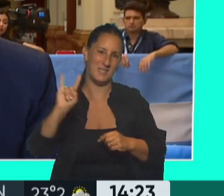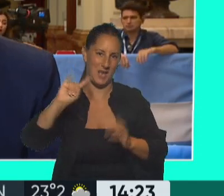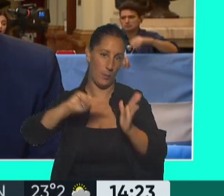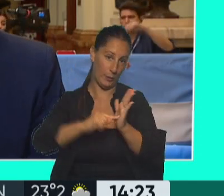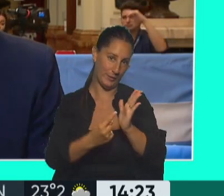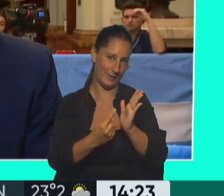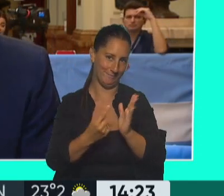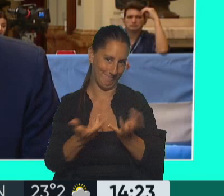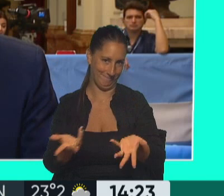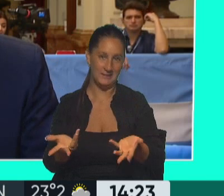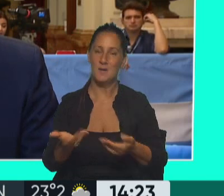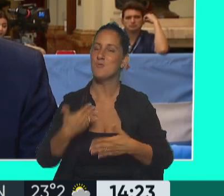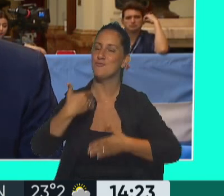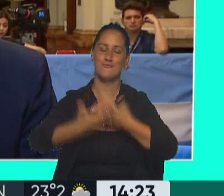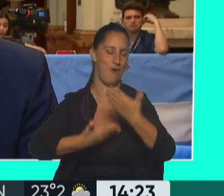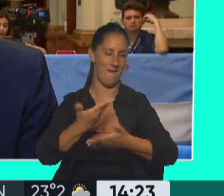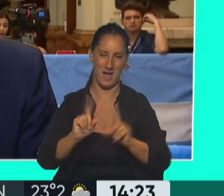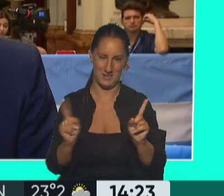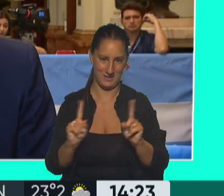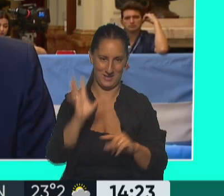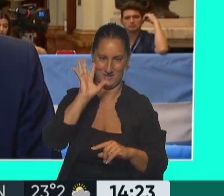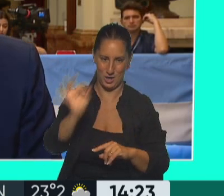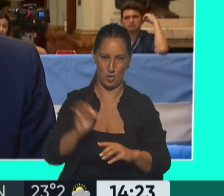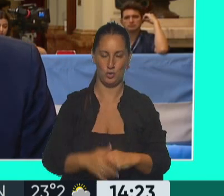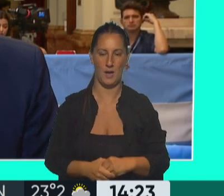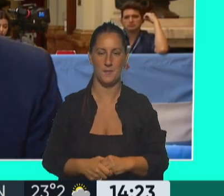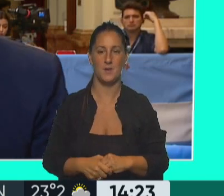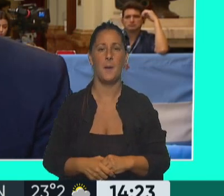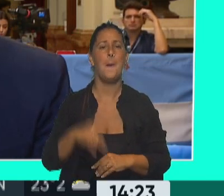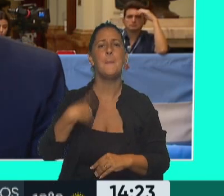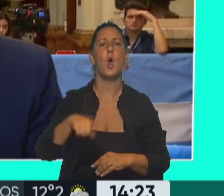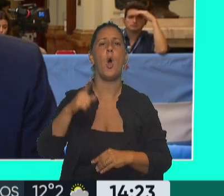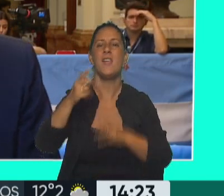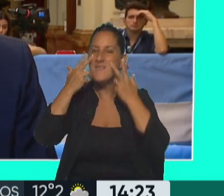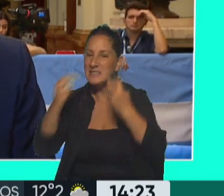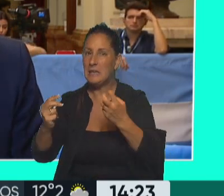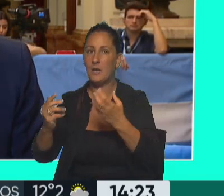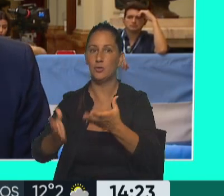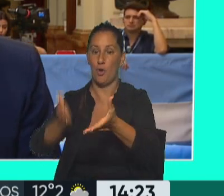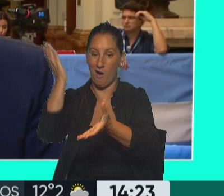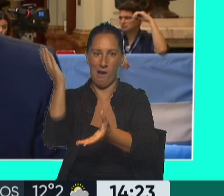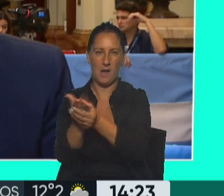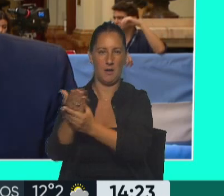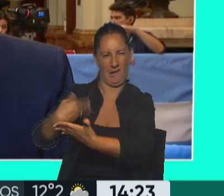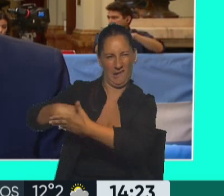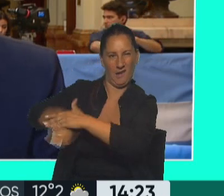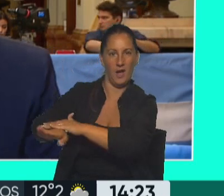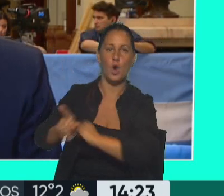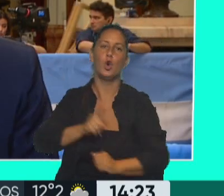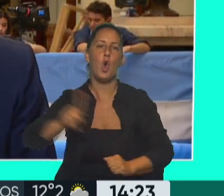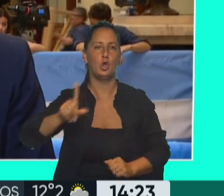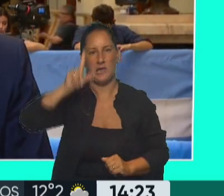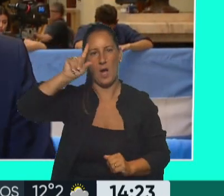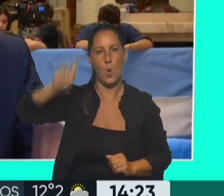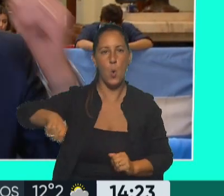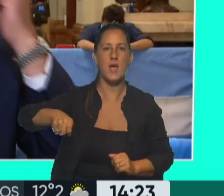Buenos Aires, ¿no? Pero no avanza, eso quedó claro. Ahora, cuando se trata de archivar alguna causa contra los jueces